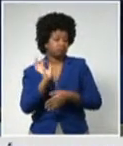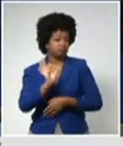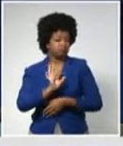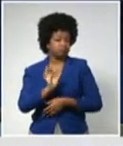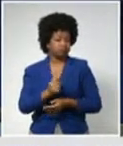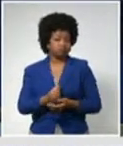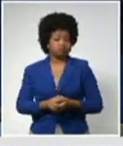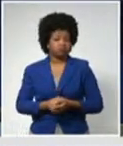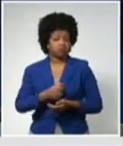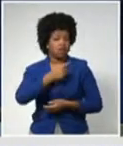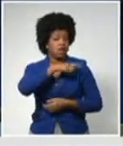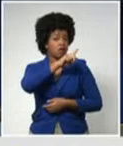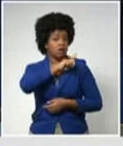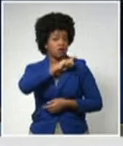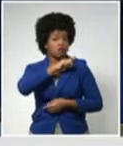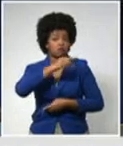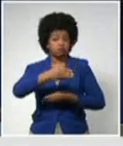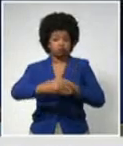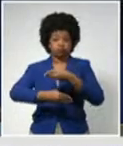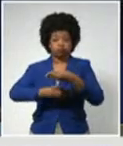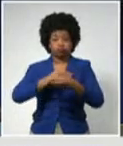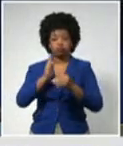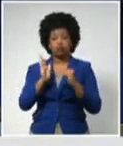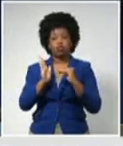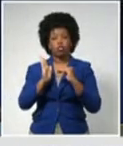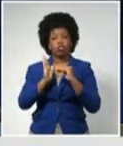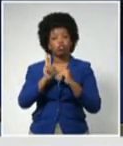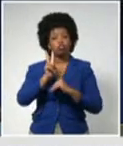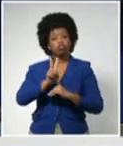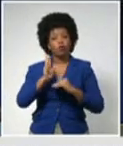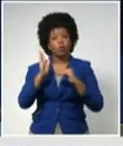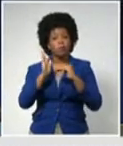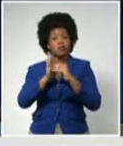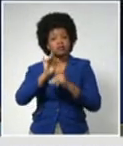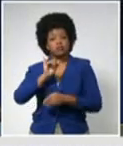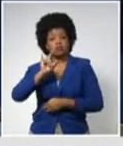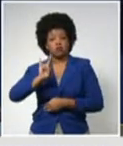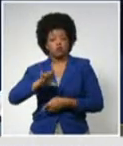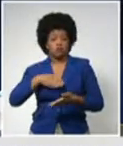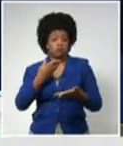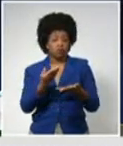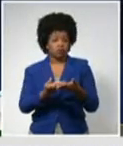Ayer se procesaron 2.069 muestras,